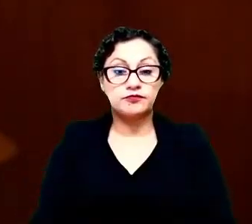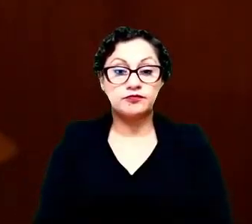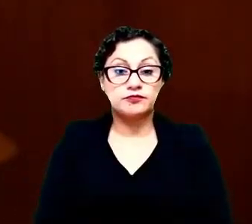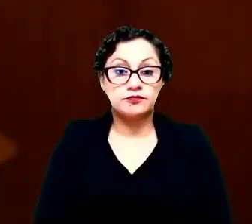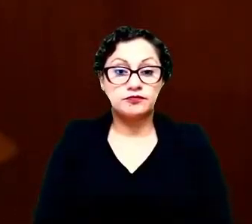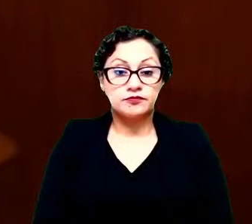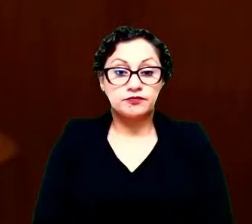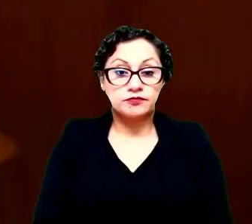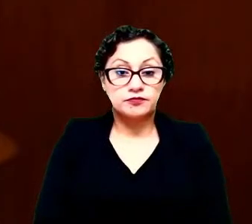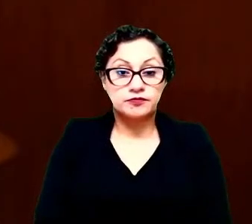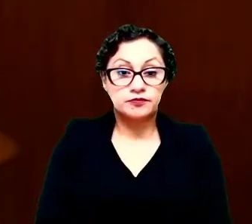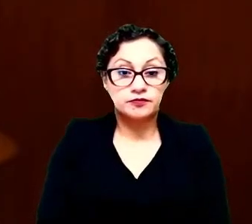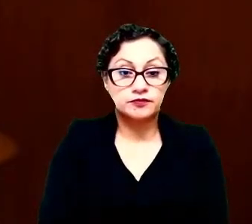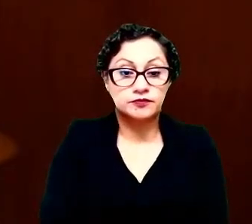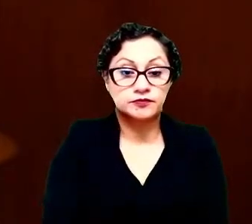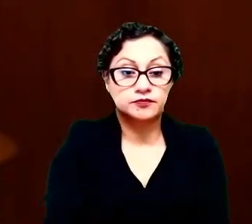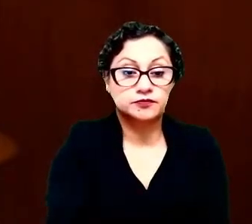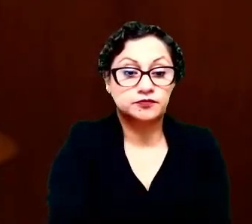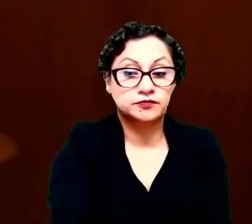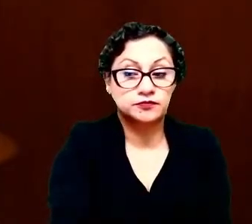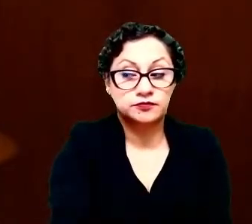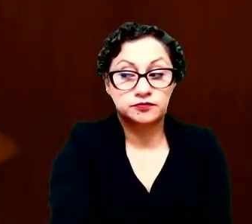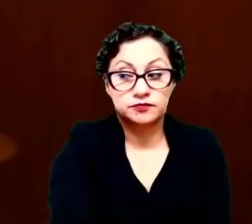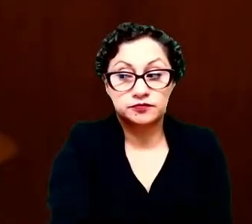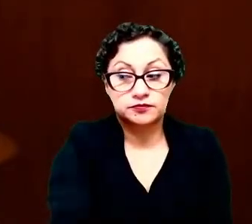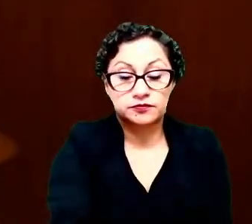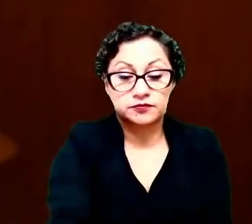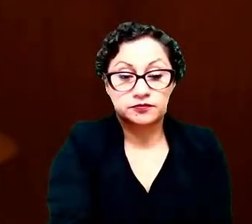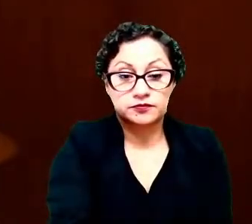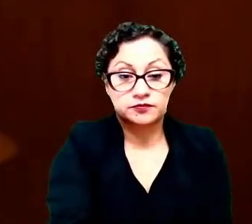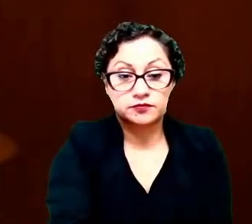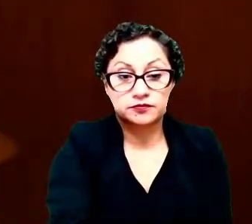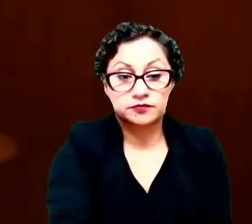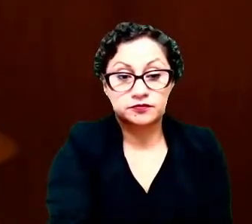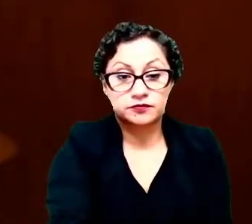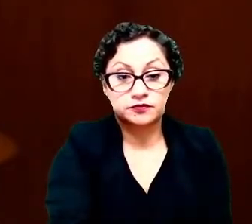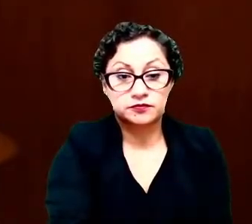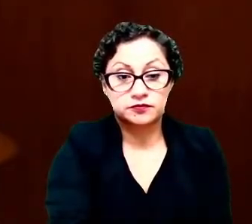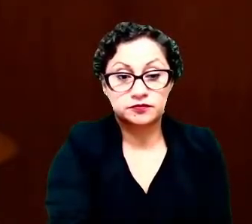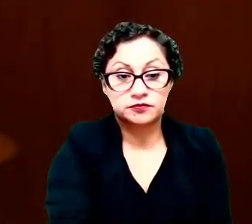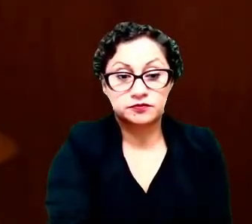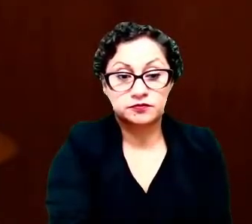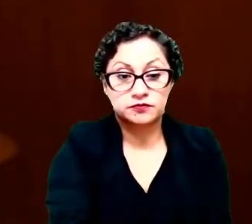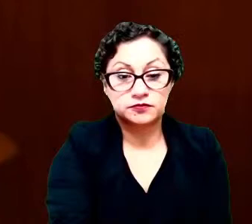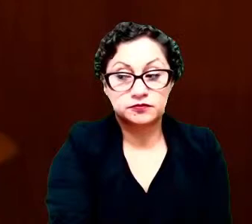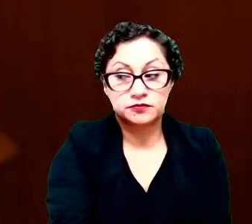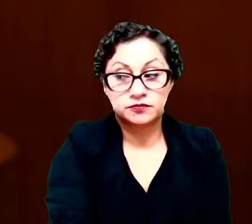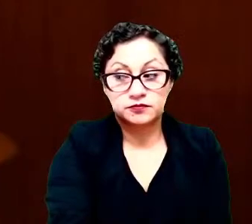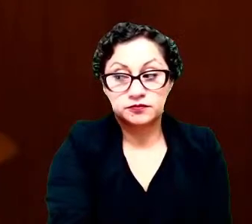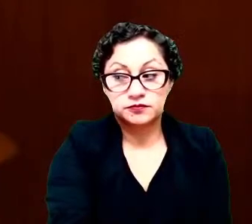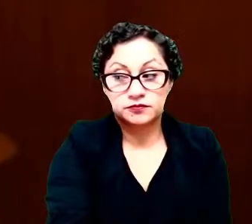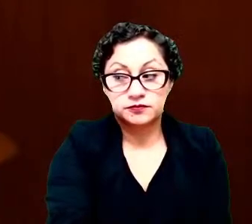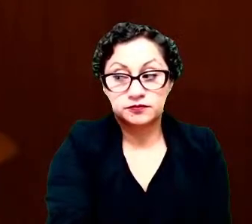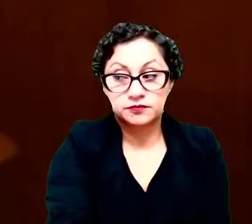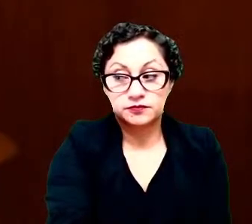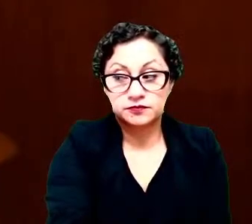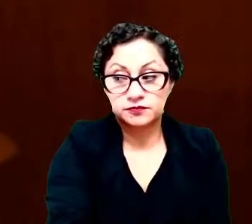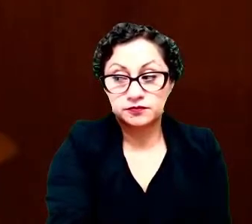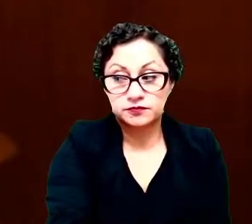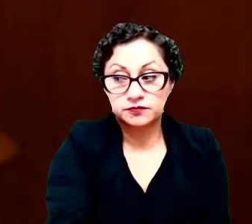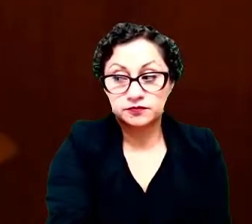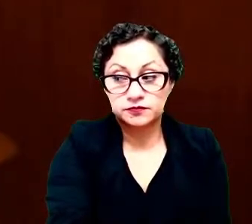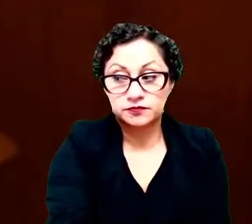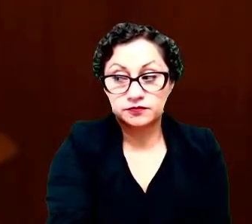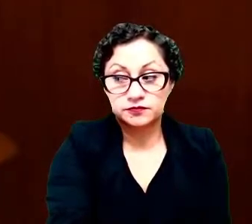pueden ser justos ni equitativos en consecuencia los derechos demandados no pueden ser realmente